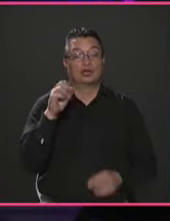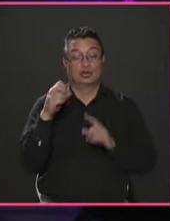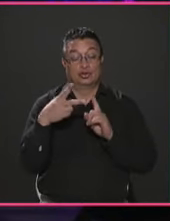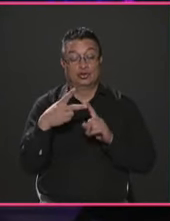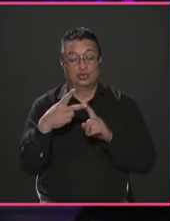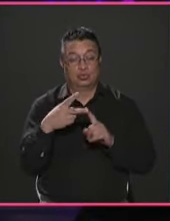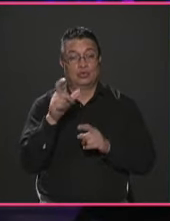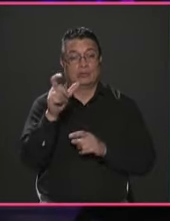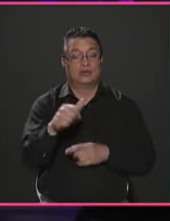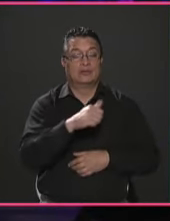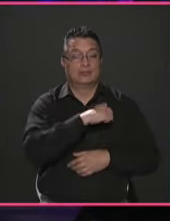paciente El